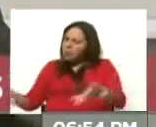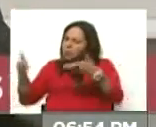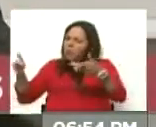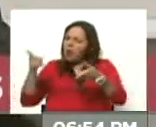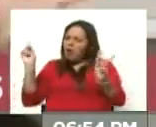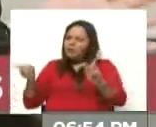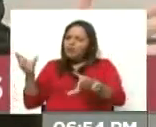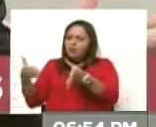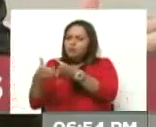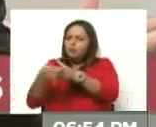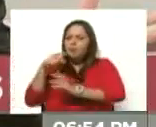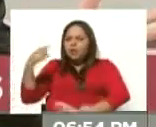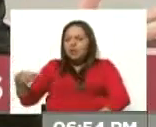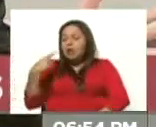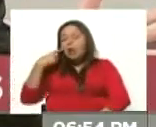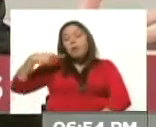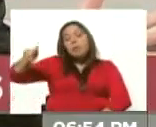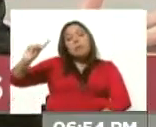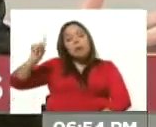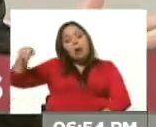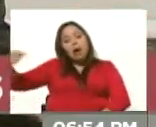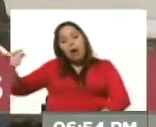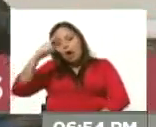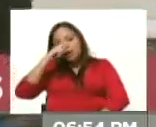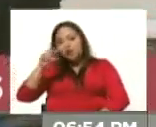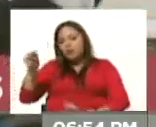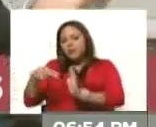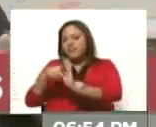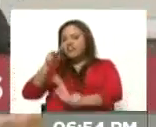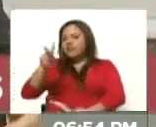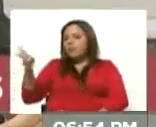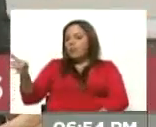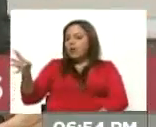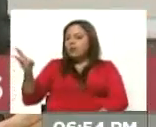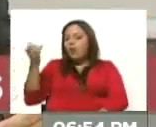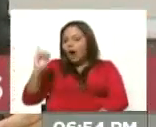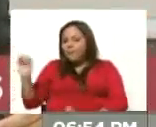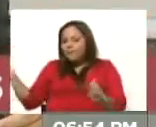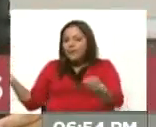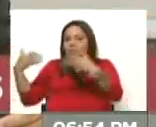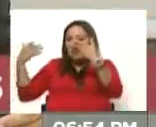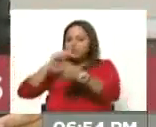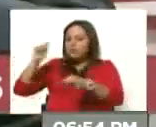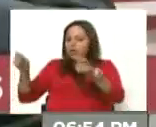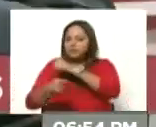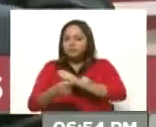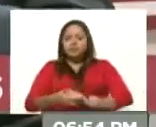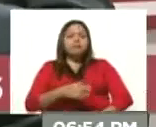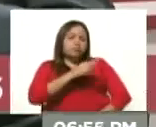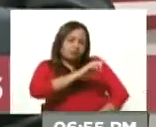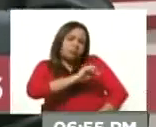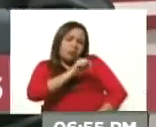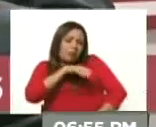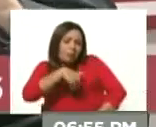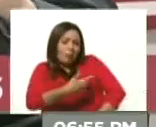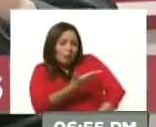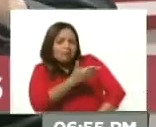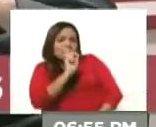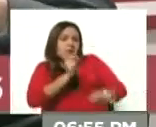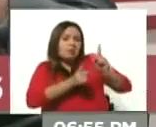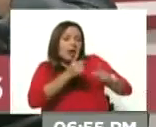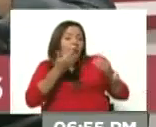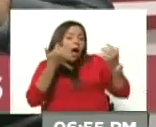que diga media de repente en el 2024 ocurre un milagro y se le da una vuelta al escenario en un escenario hasta ahora todo parece